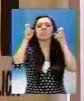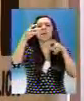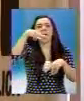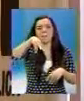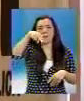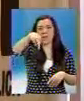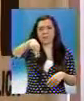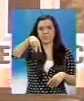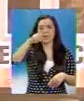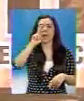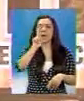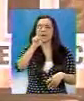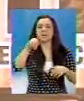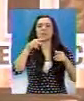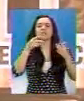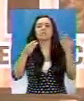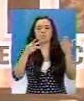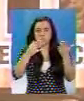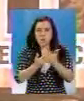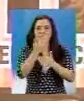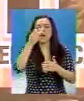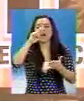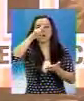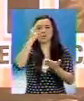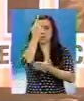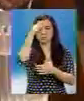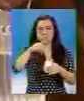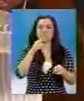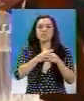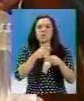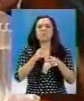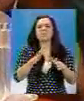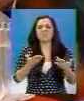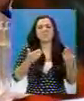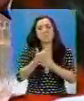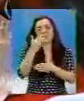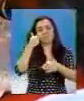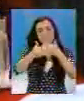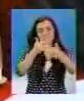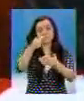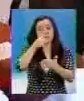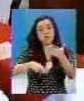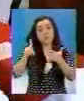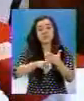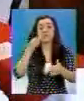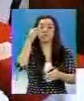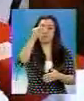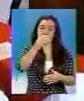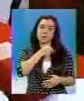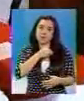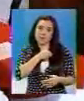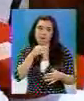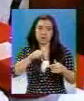Movimiento Nueva República, y su eslogan de campaña reza: por una Guatemala justa y transparente, ahora sí, un proyecto